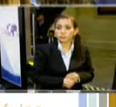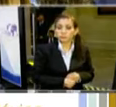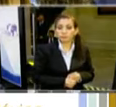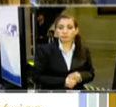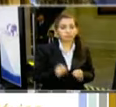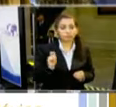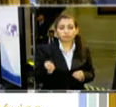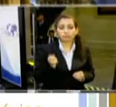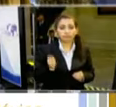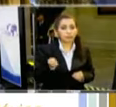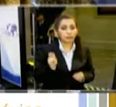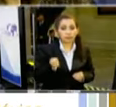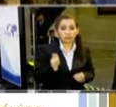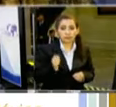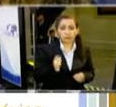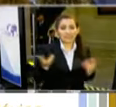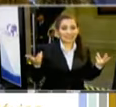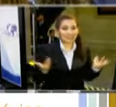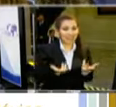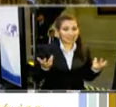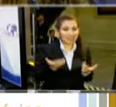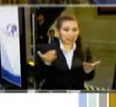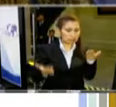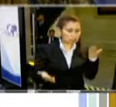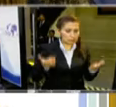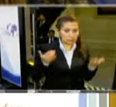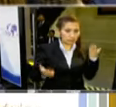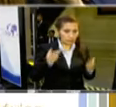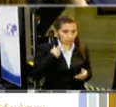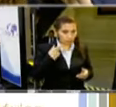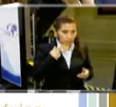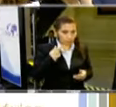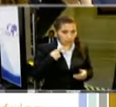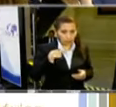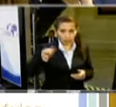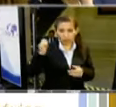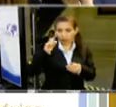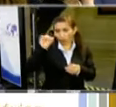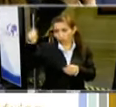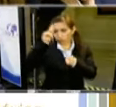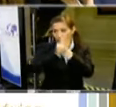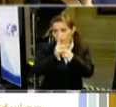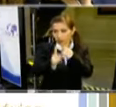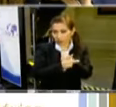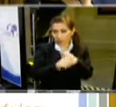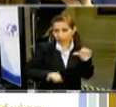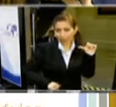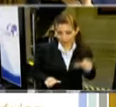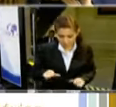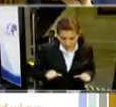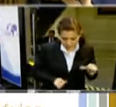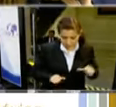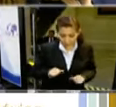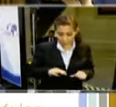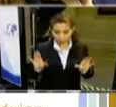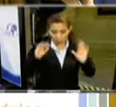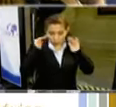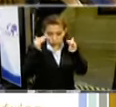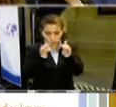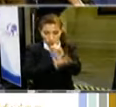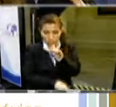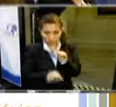quiere decir que el lograr el balance de la política exterior, nada más enfocando o priorizando